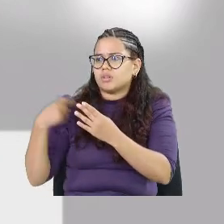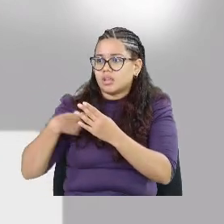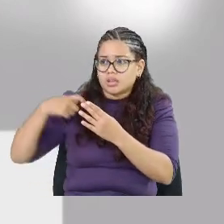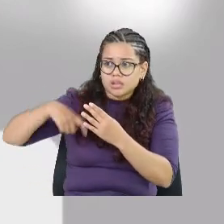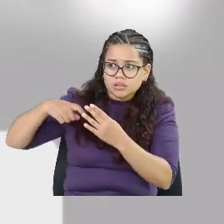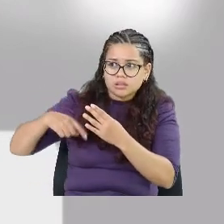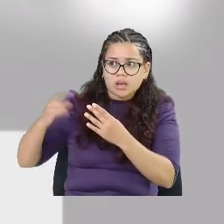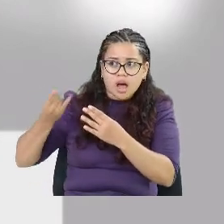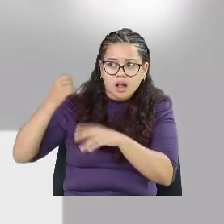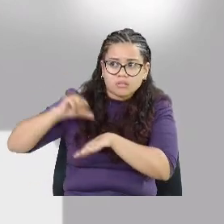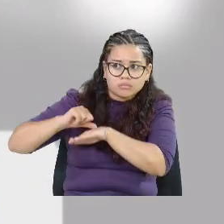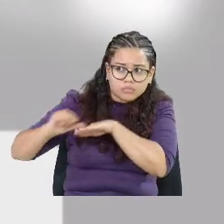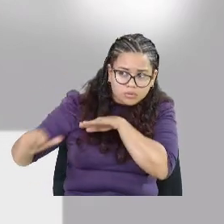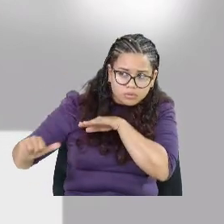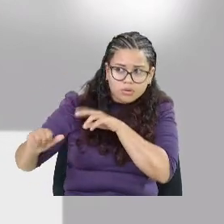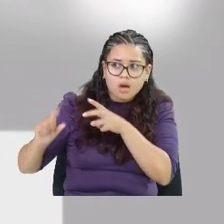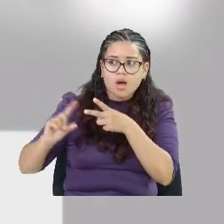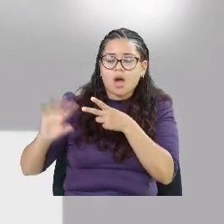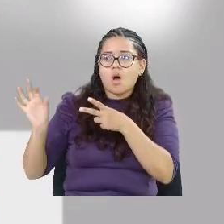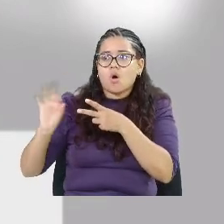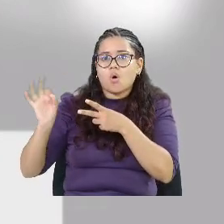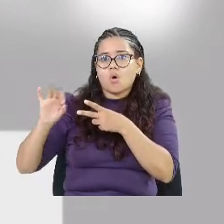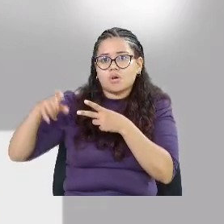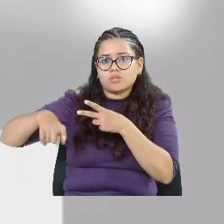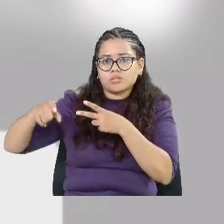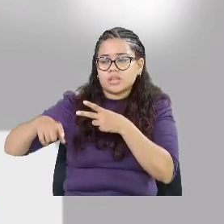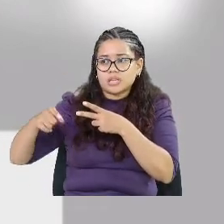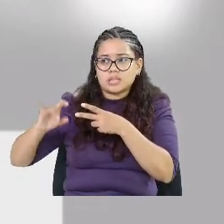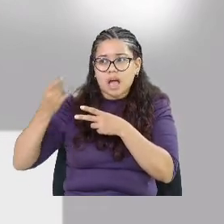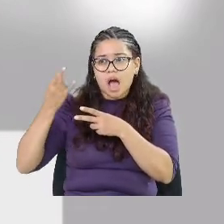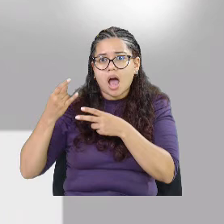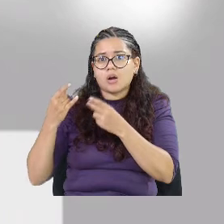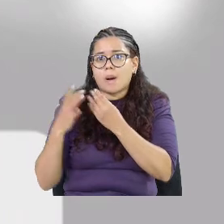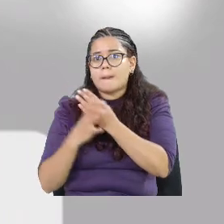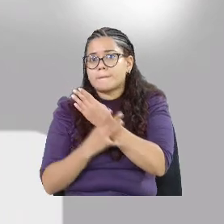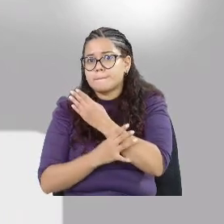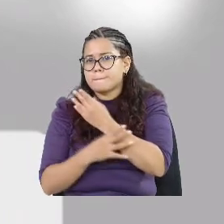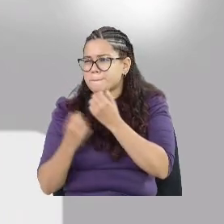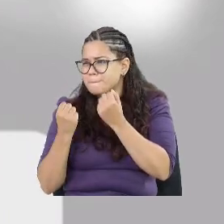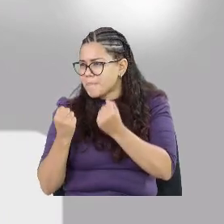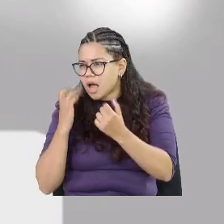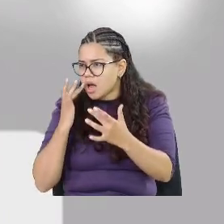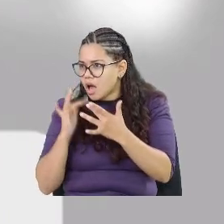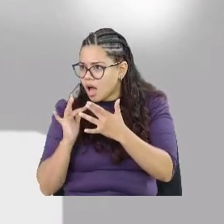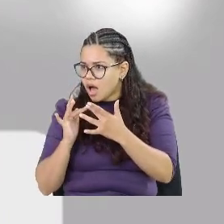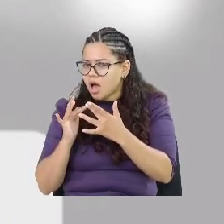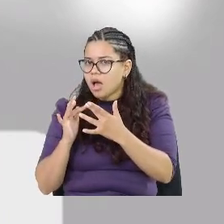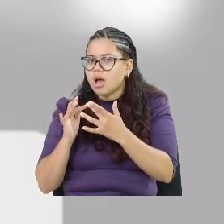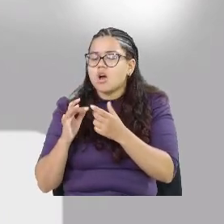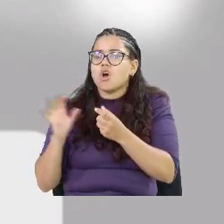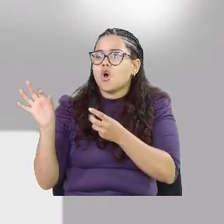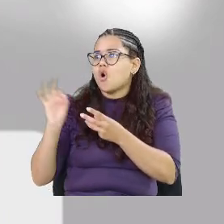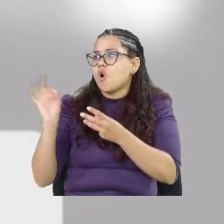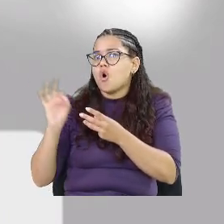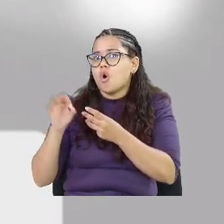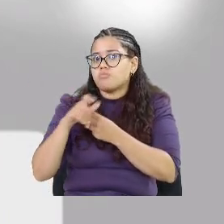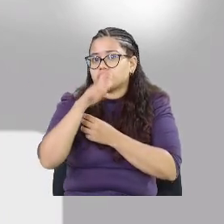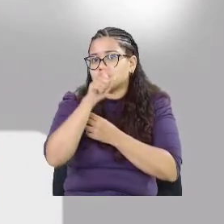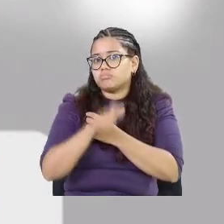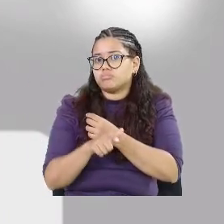necesita cirugía o si necesita una inmovilización de pronto más específica, o si el paciente